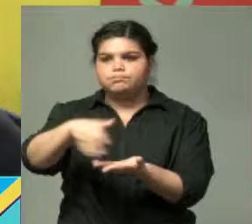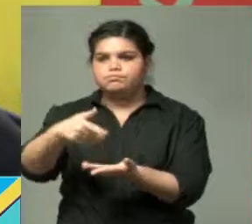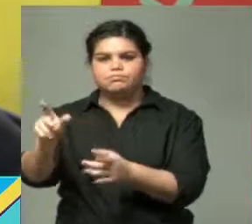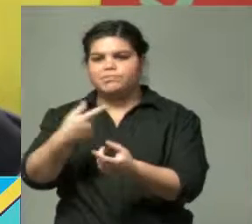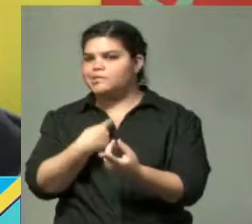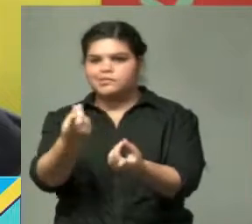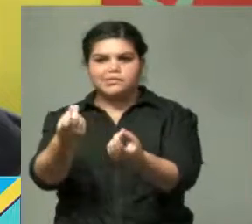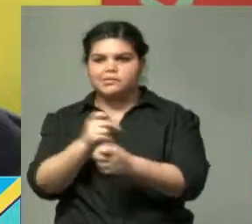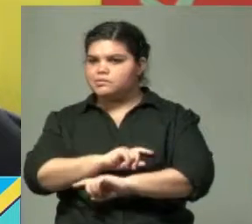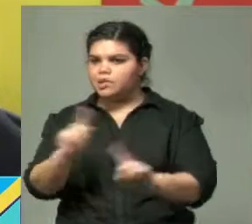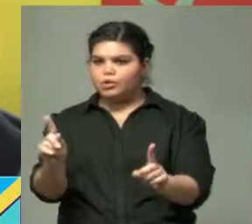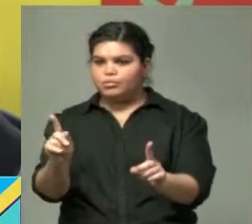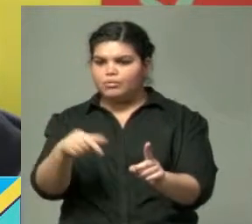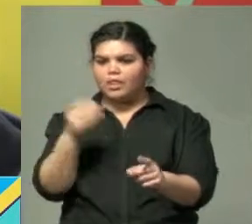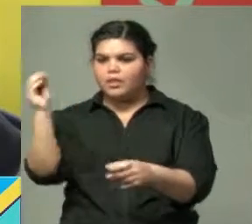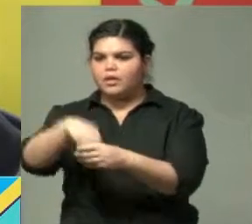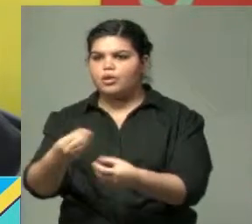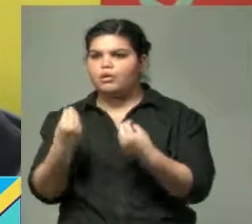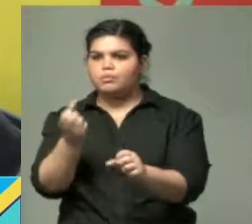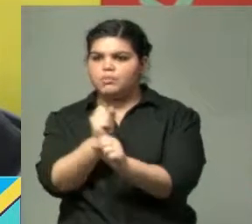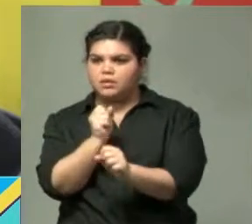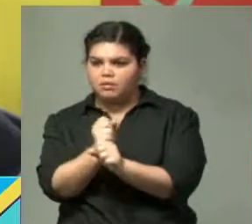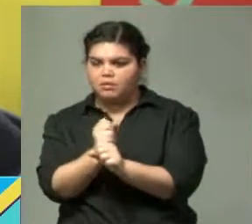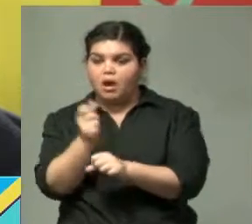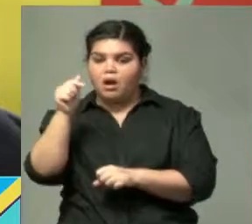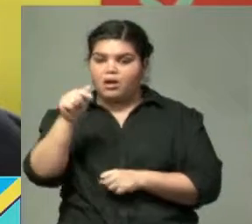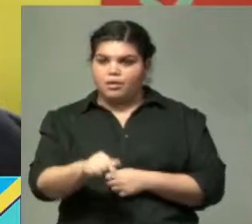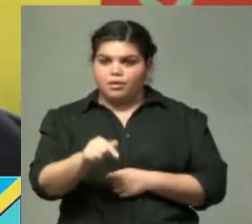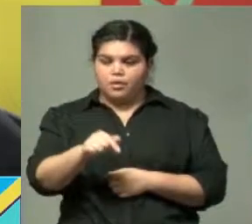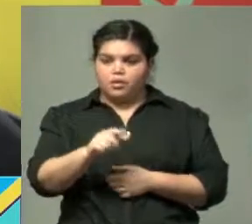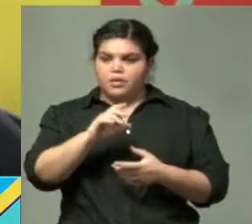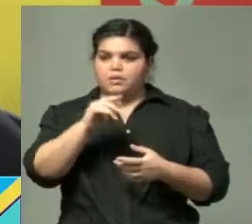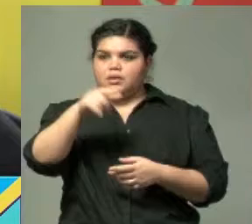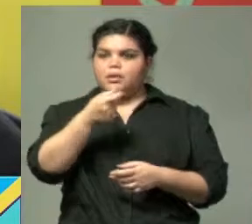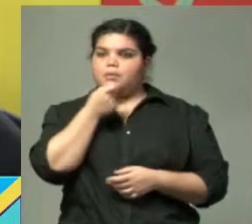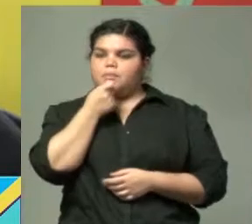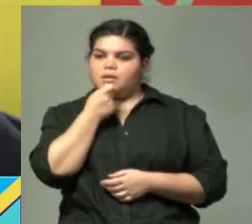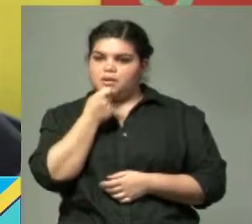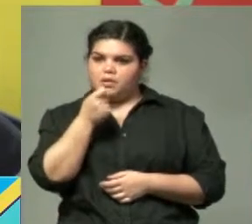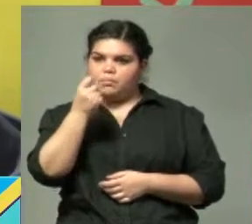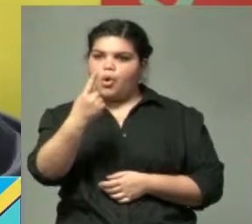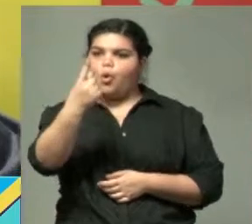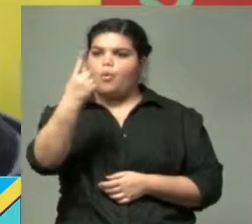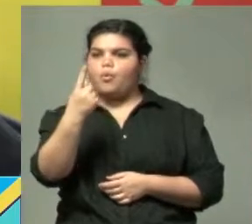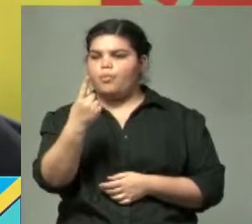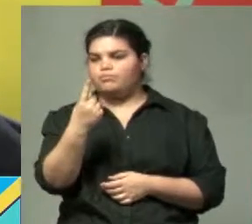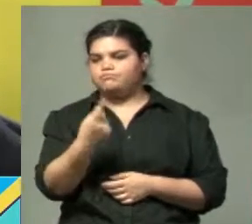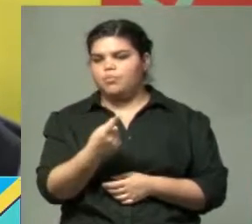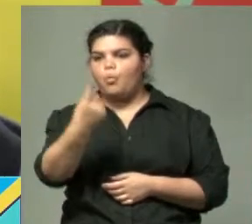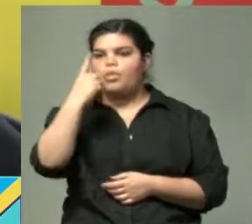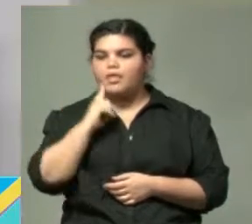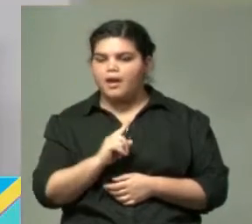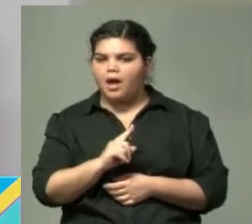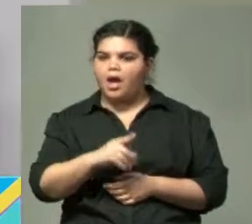no los necesita. Claro. Hoy el sistema en Mendoza que egresa 1,5 abogados por día, les hablo de eso porque es la materia con la que